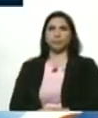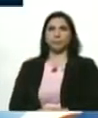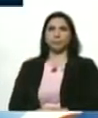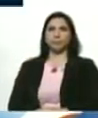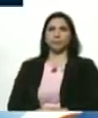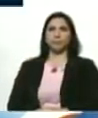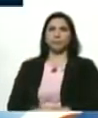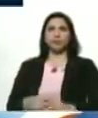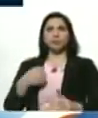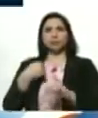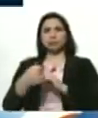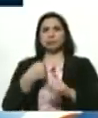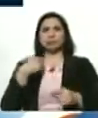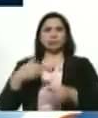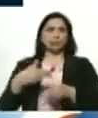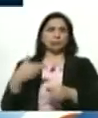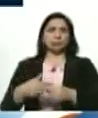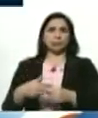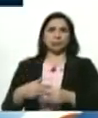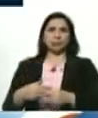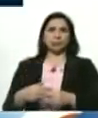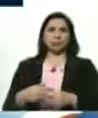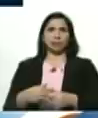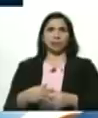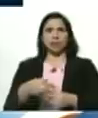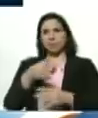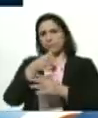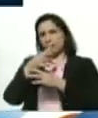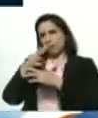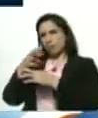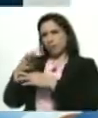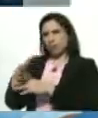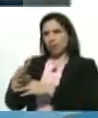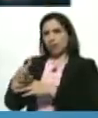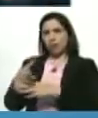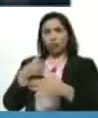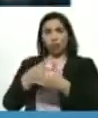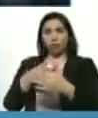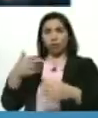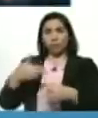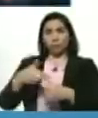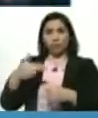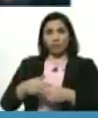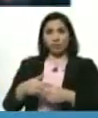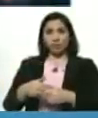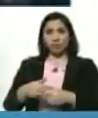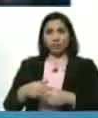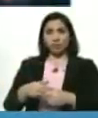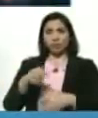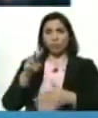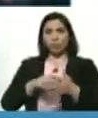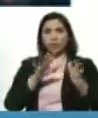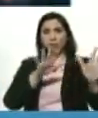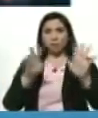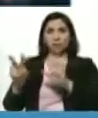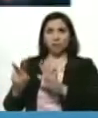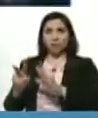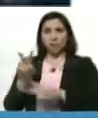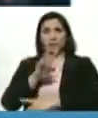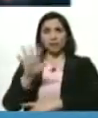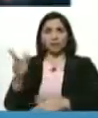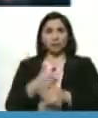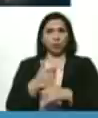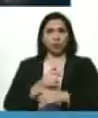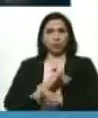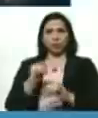golpeando a pedevesa apuntando contra pedevesa 2017 25 de agosto ya teníamos